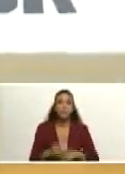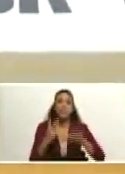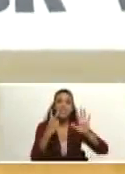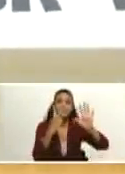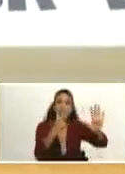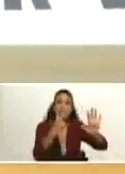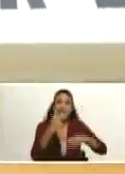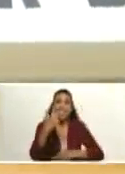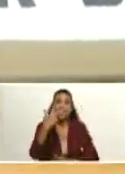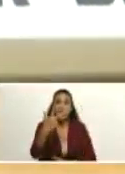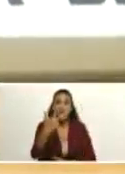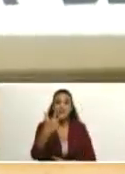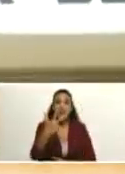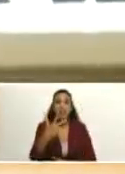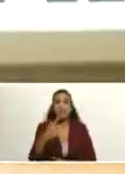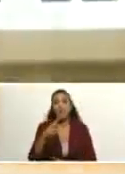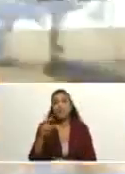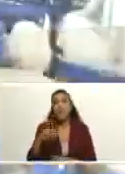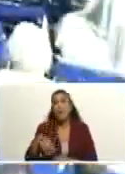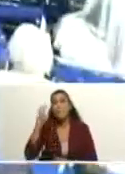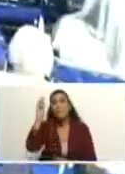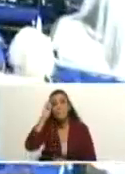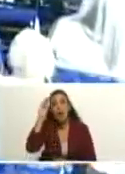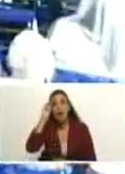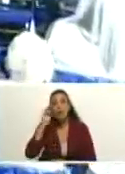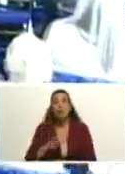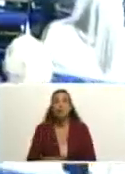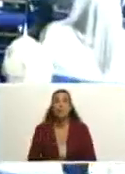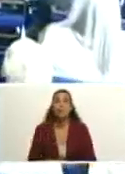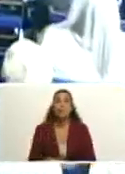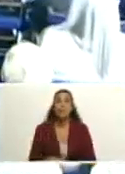73 docentes, maestros y maestras,